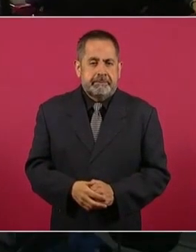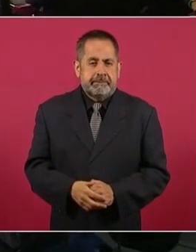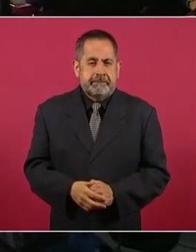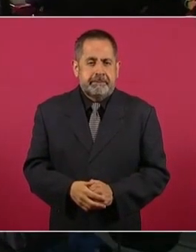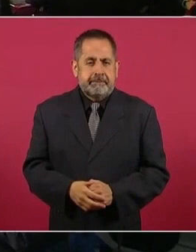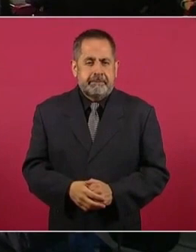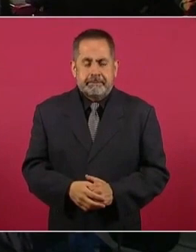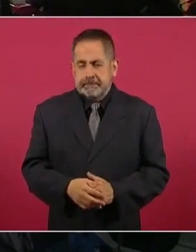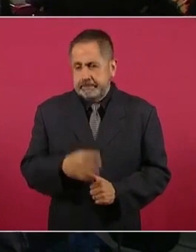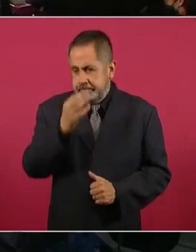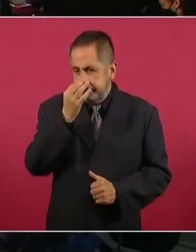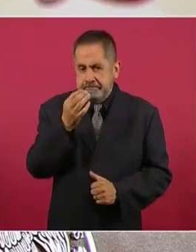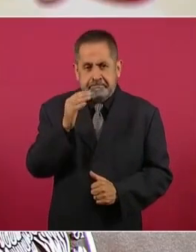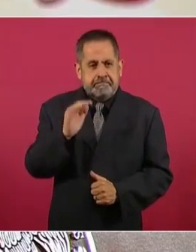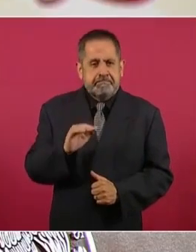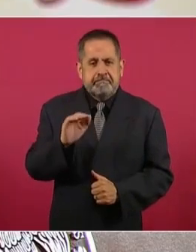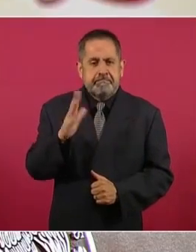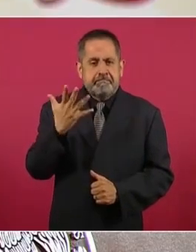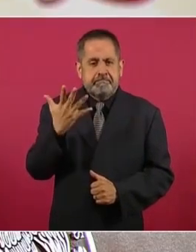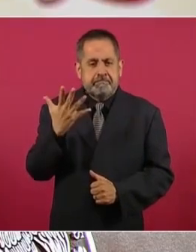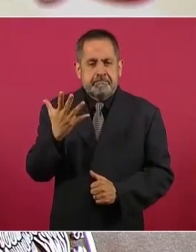El 5%,